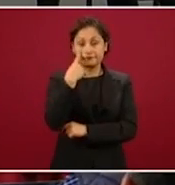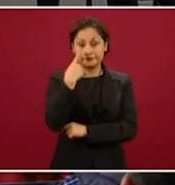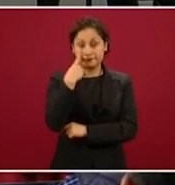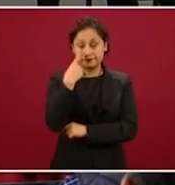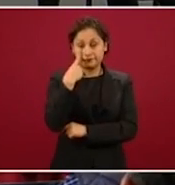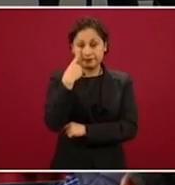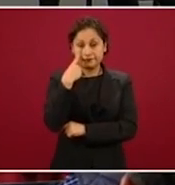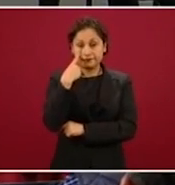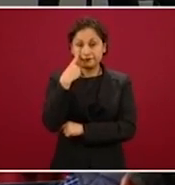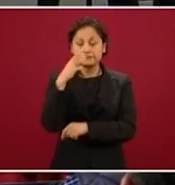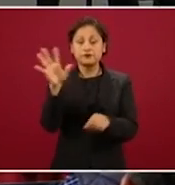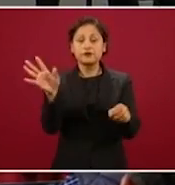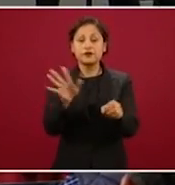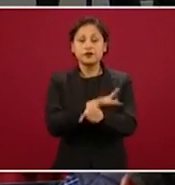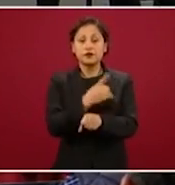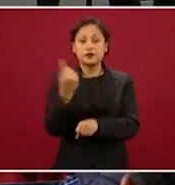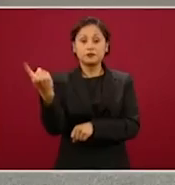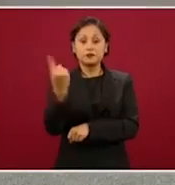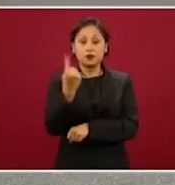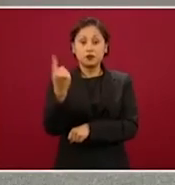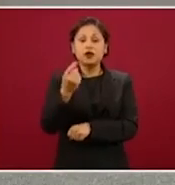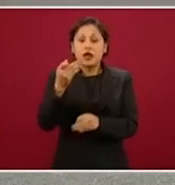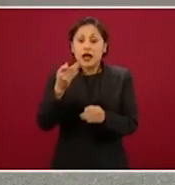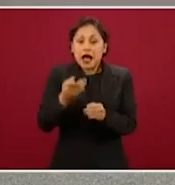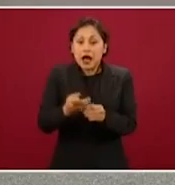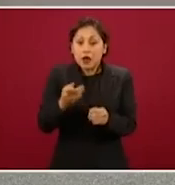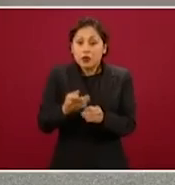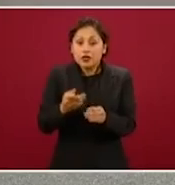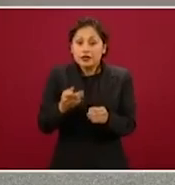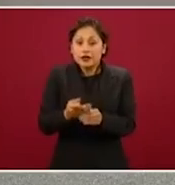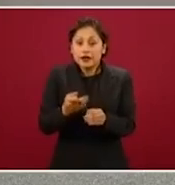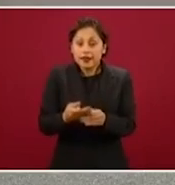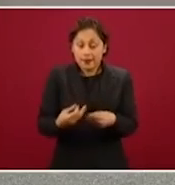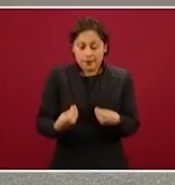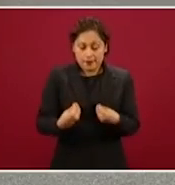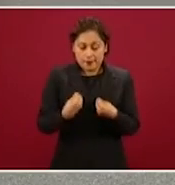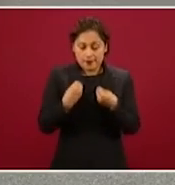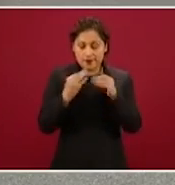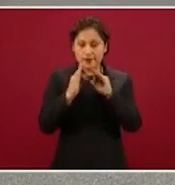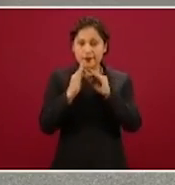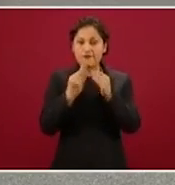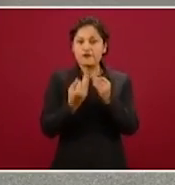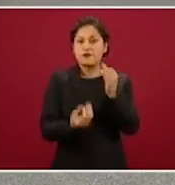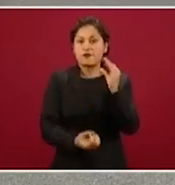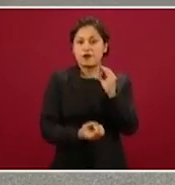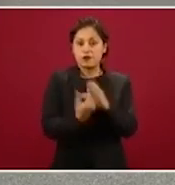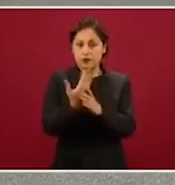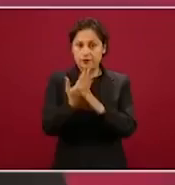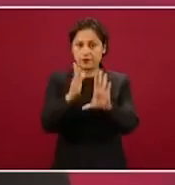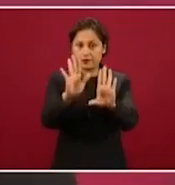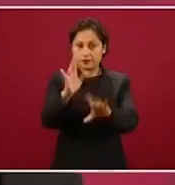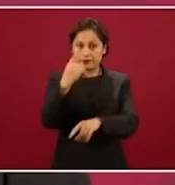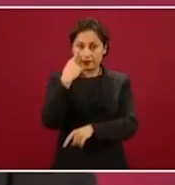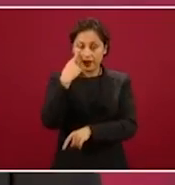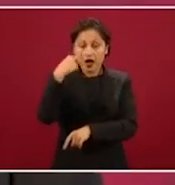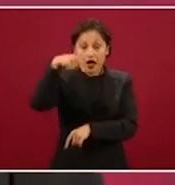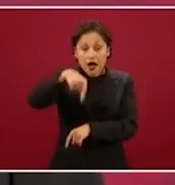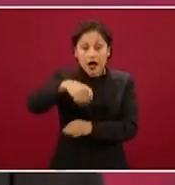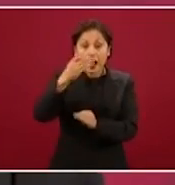de estos tiempos. Si no actuamos con respeto,